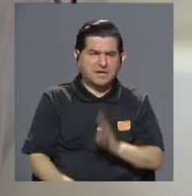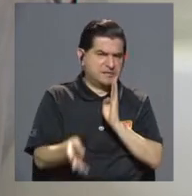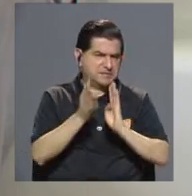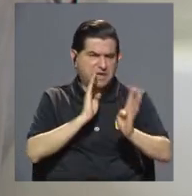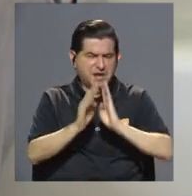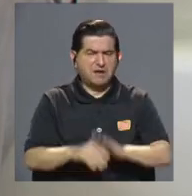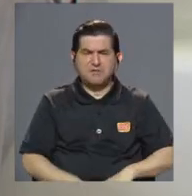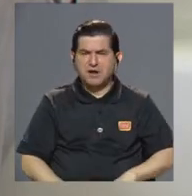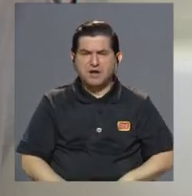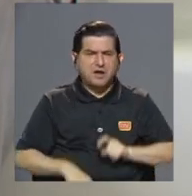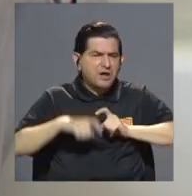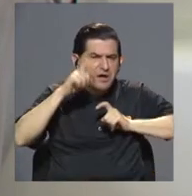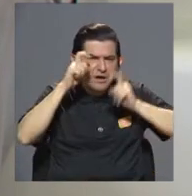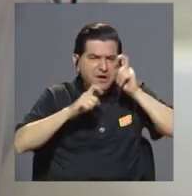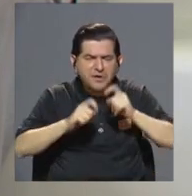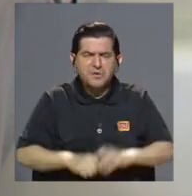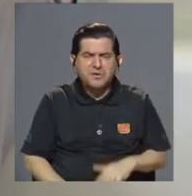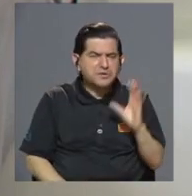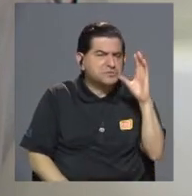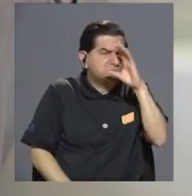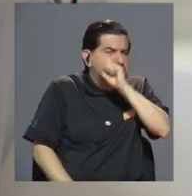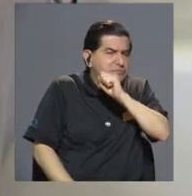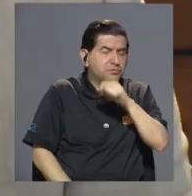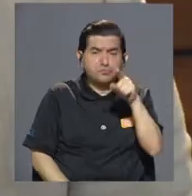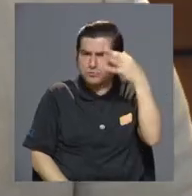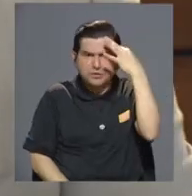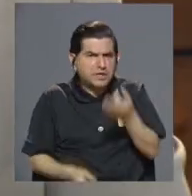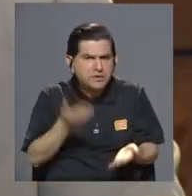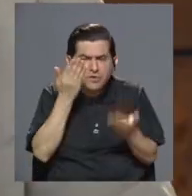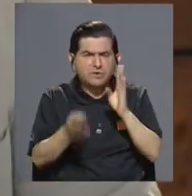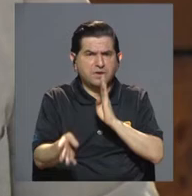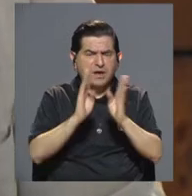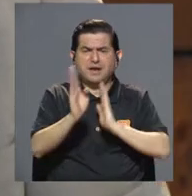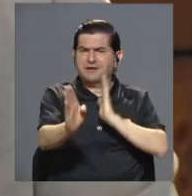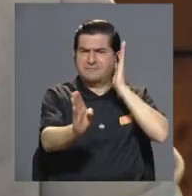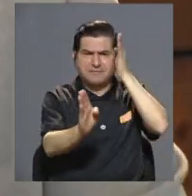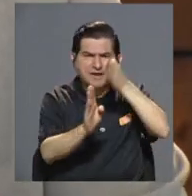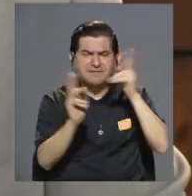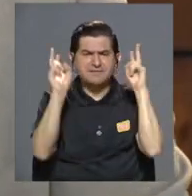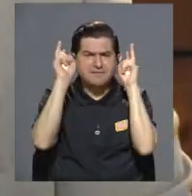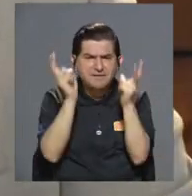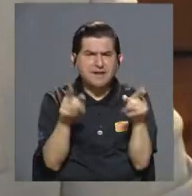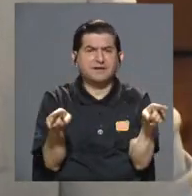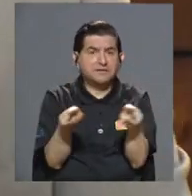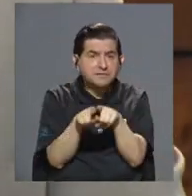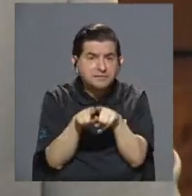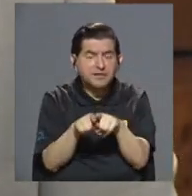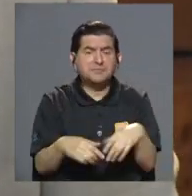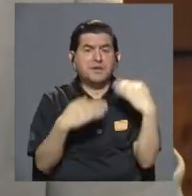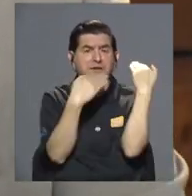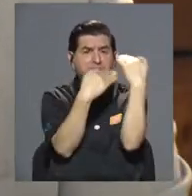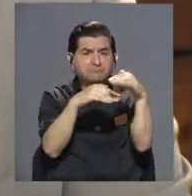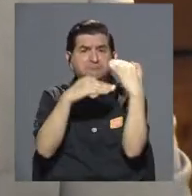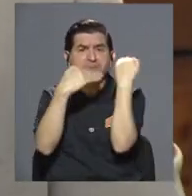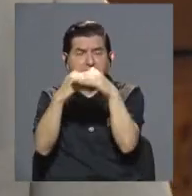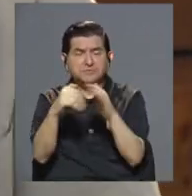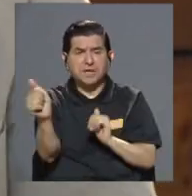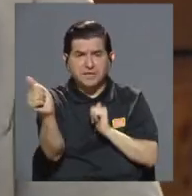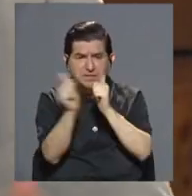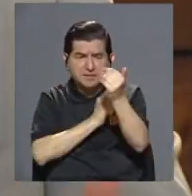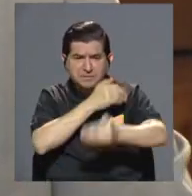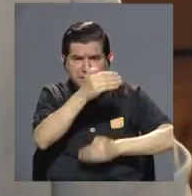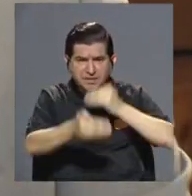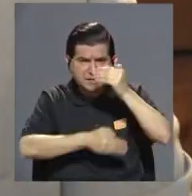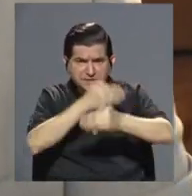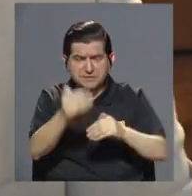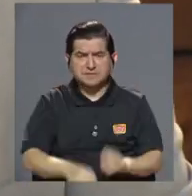o algún gesto sospechoso. Pero don Jaime, ¿usted no cree que el hablar tan abiertamente de estos temas también le limita a pasar a ese proceso